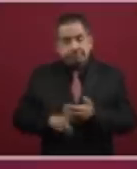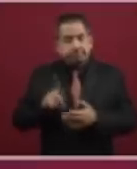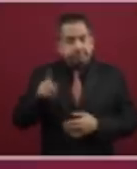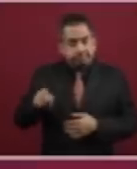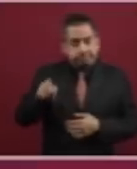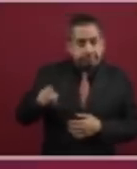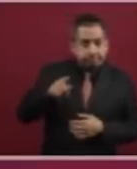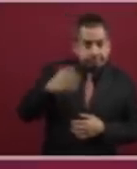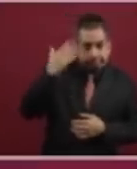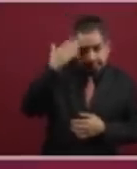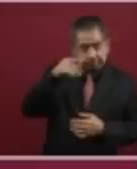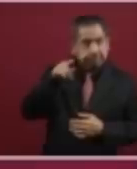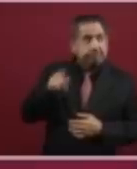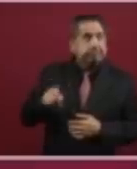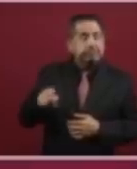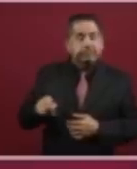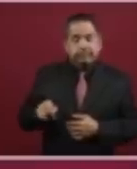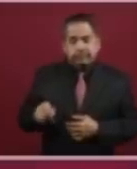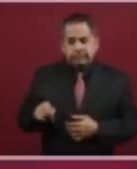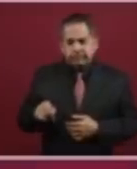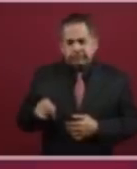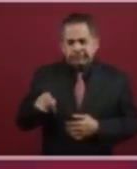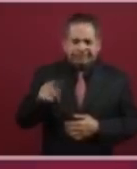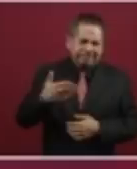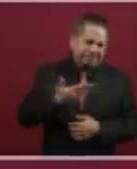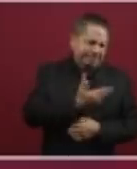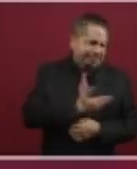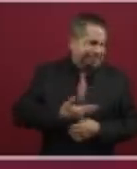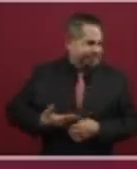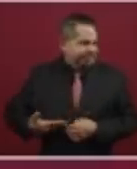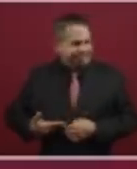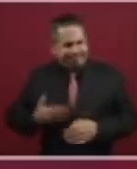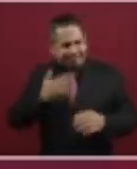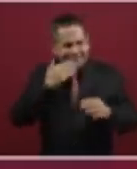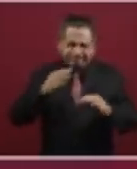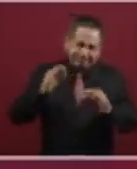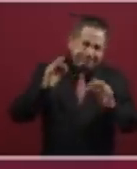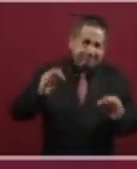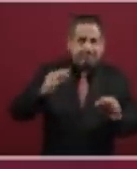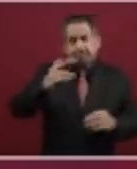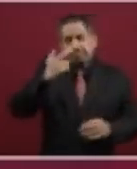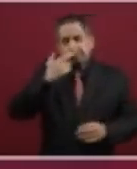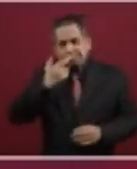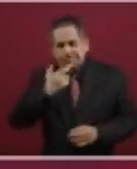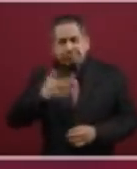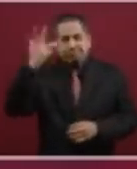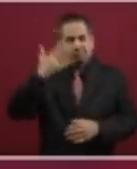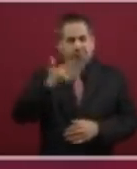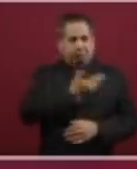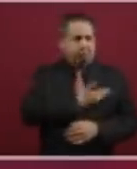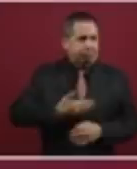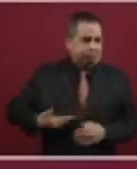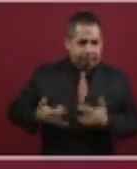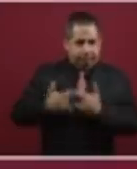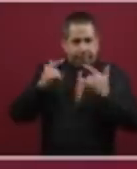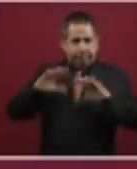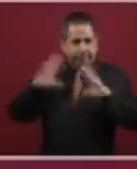era un gran presidente, el mejor que ha habido en la historia,